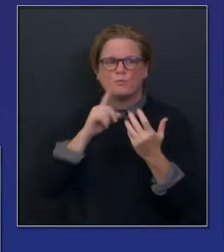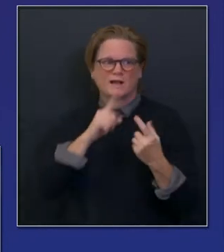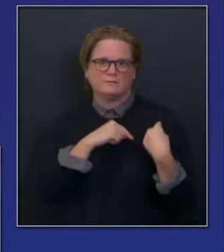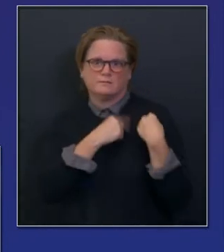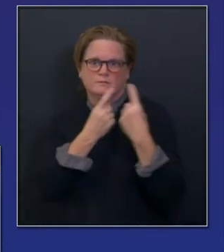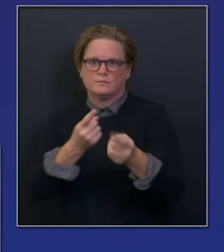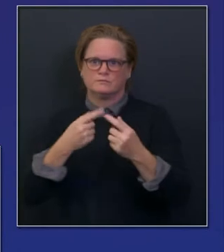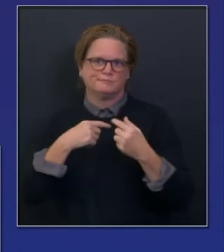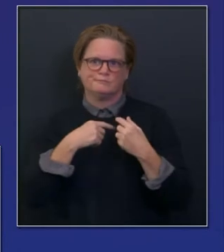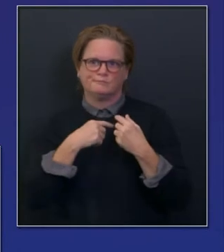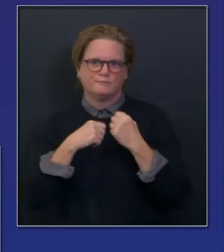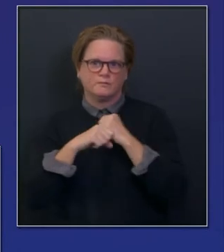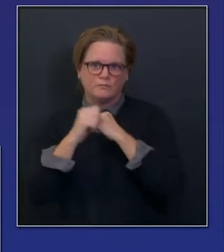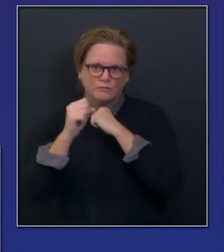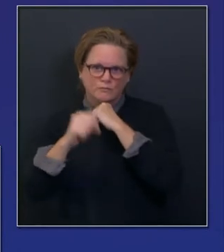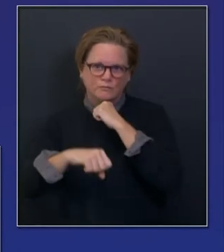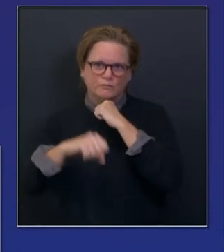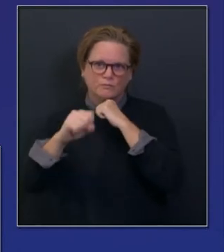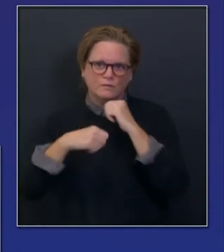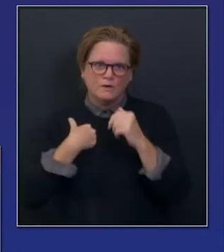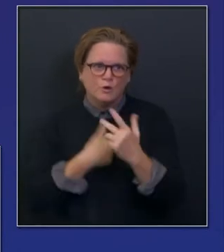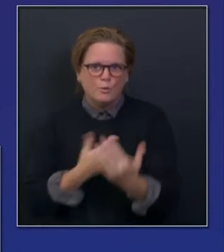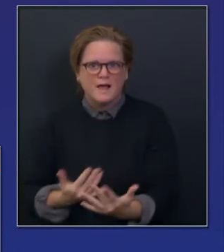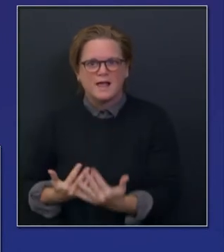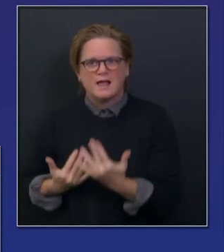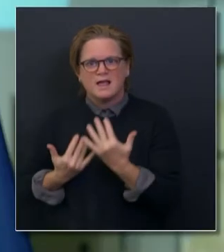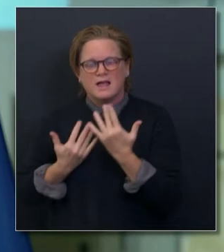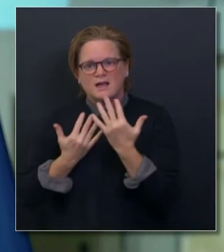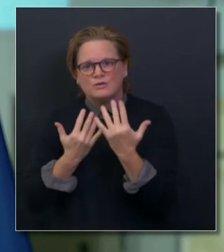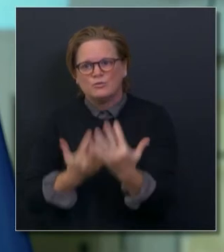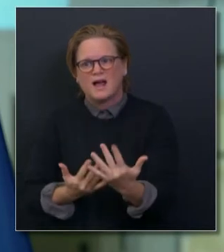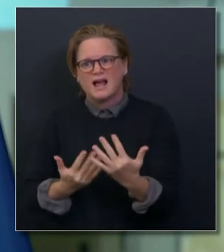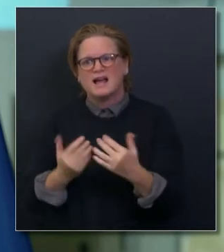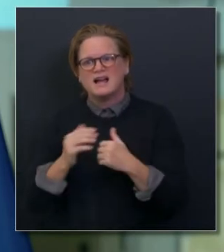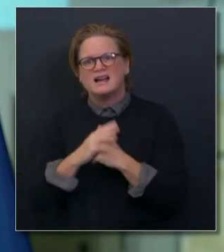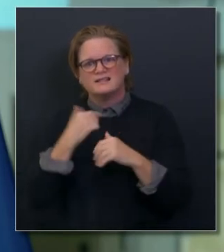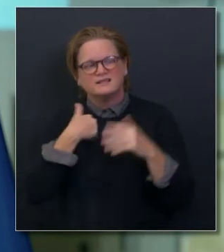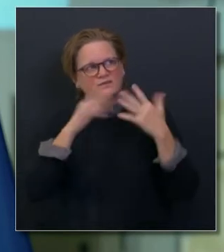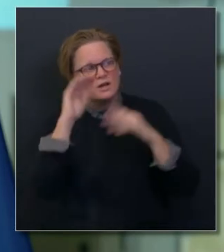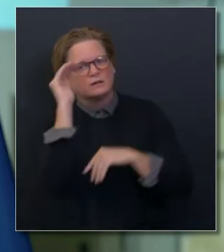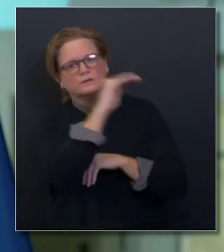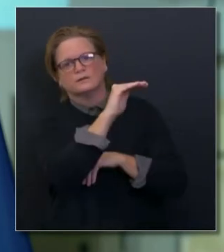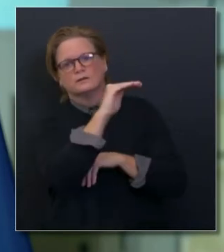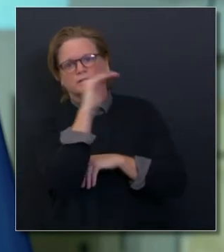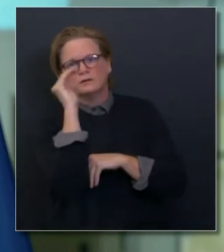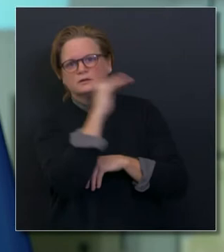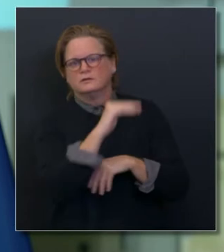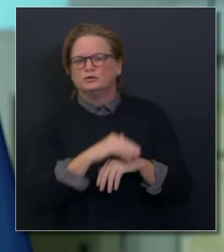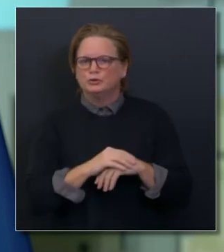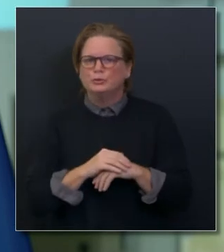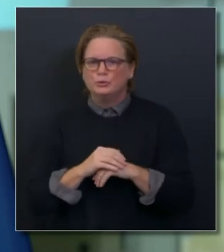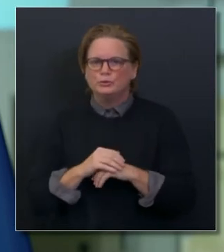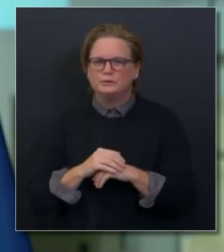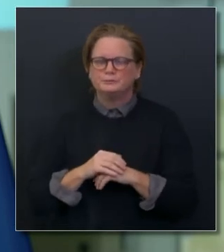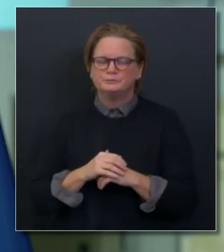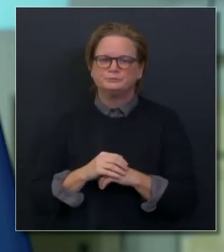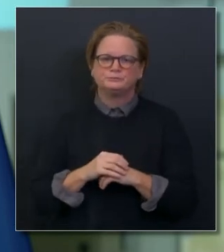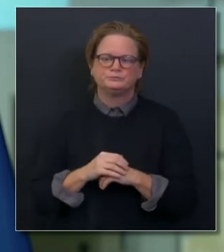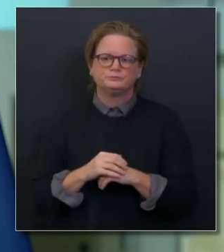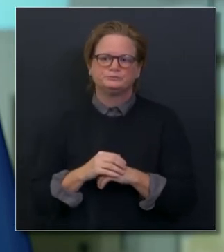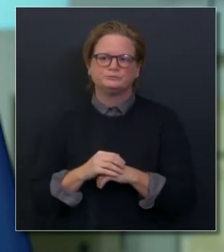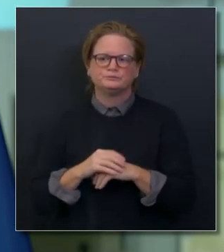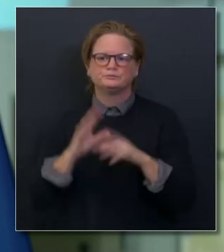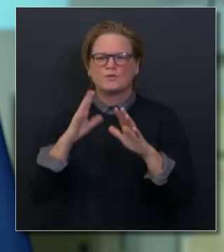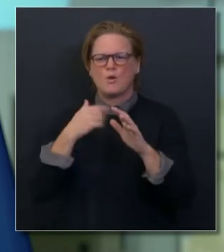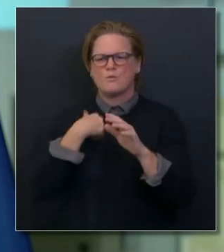didácticos necesarios para avanzar considerablemente esta interrogante de promover la vacuna